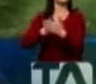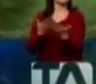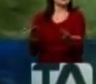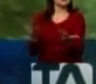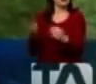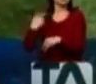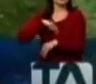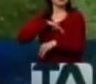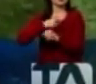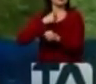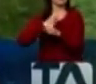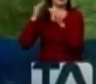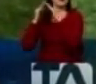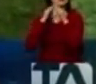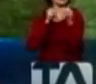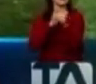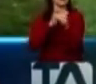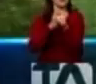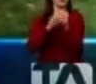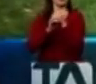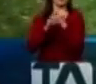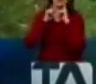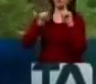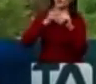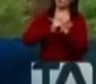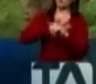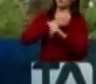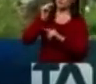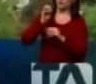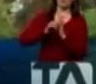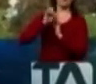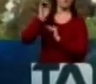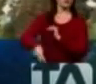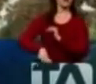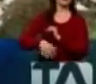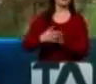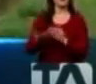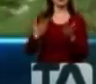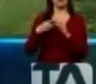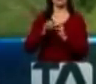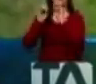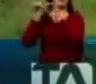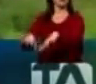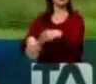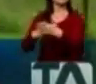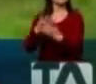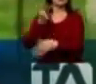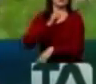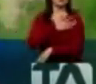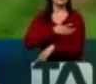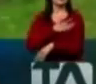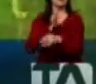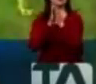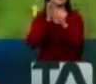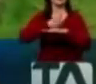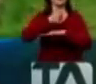una campaña entre los moradores para que nadie siga botando ahí, pero no es inútil. No sé, las autoridades del municipio nos